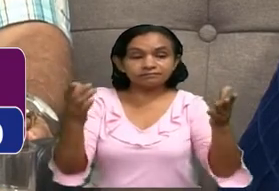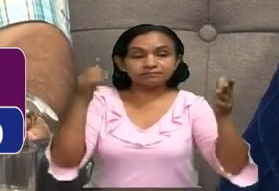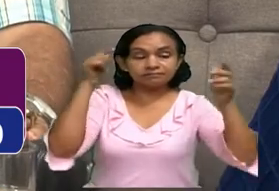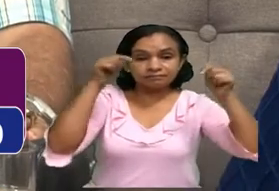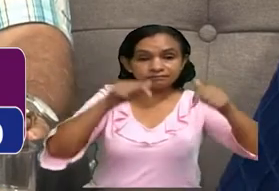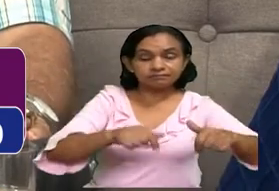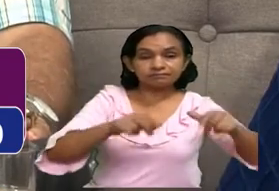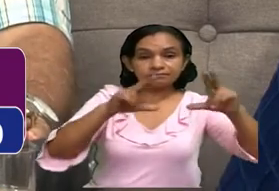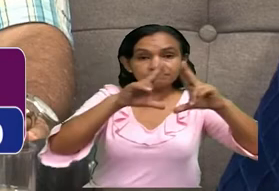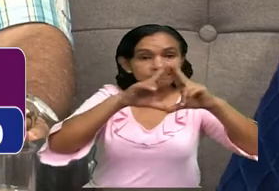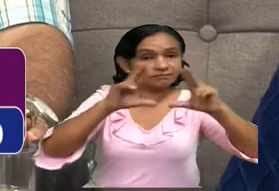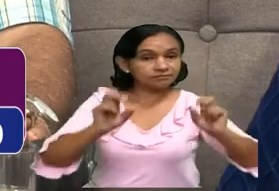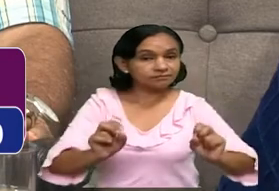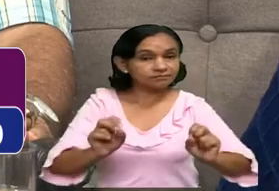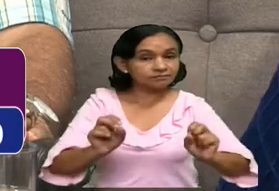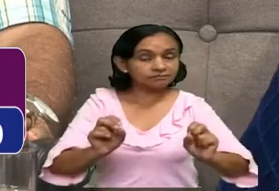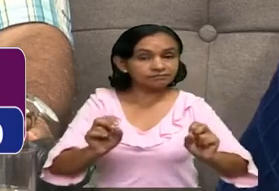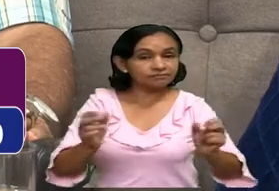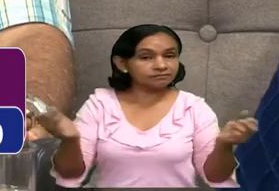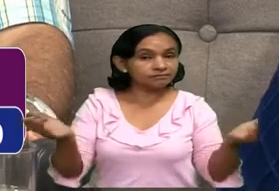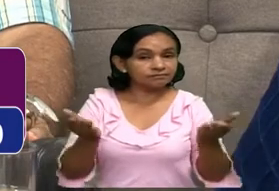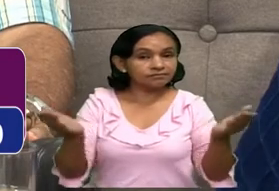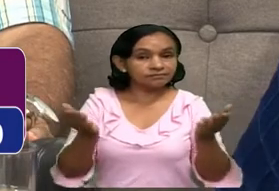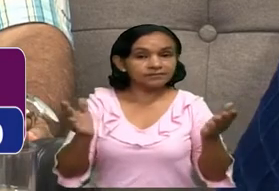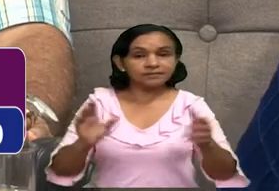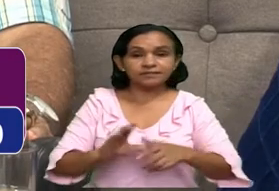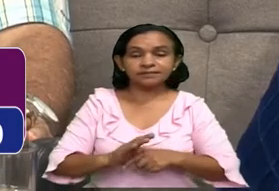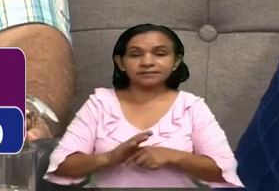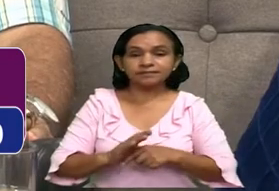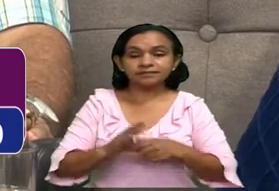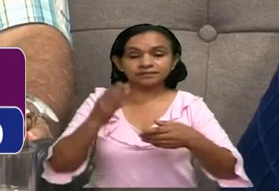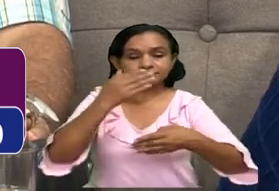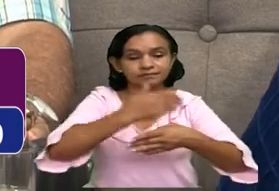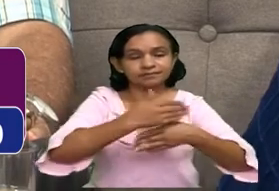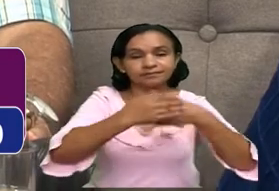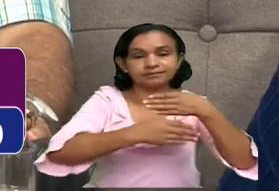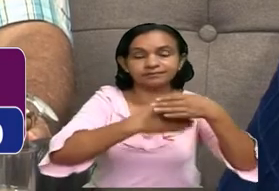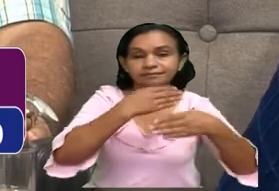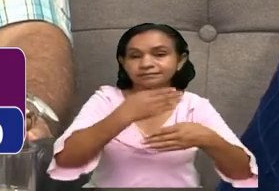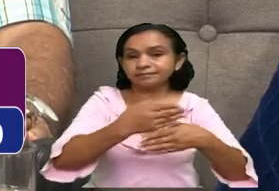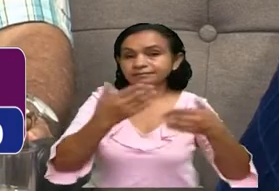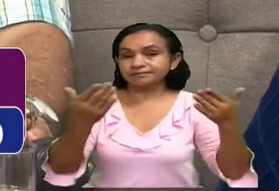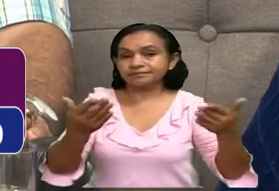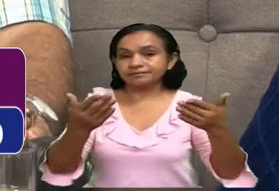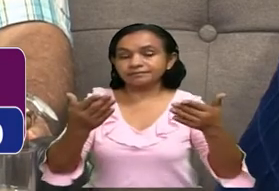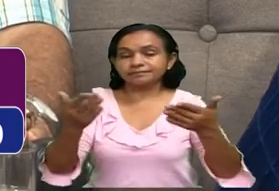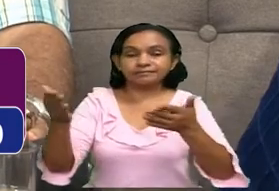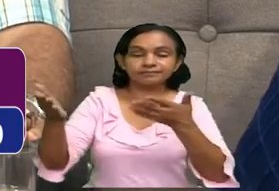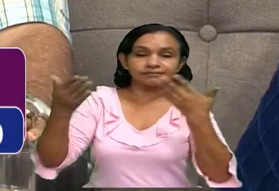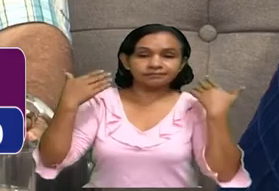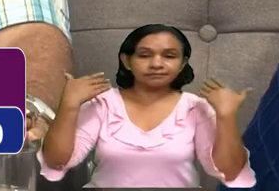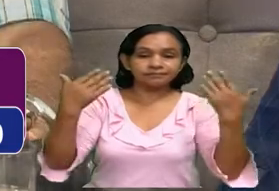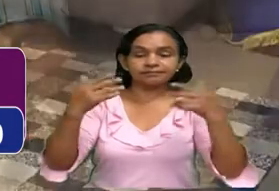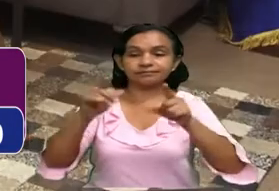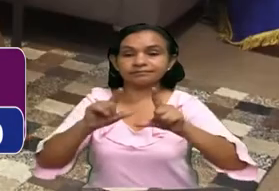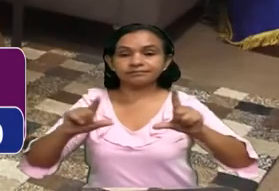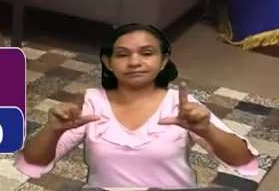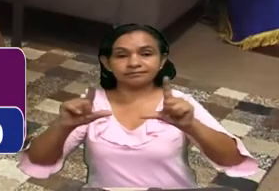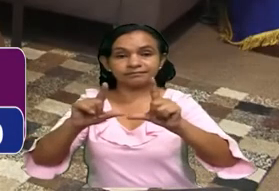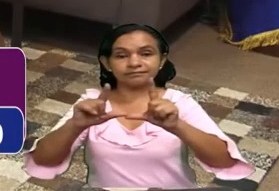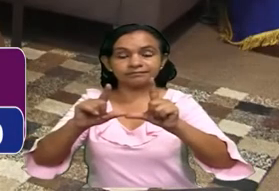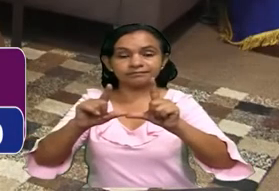no solamente, digamos, de infraestructura, sino que también climáticas en la zona